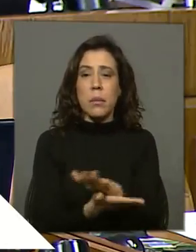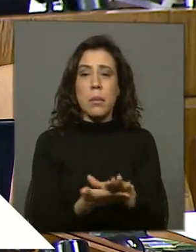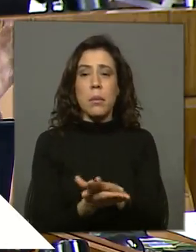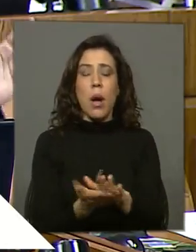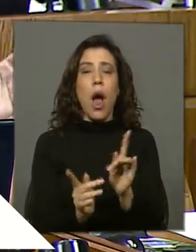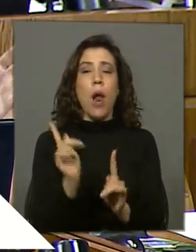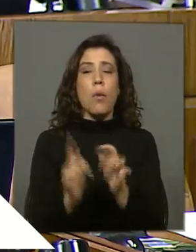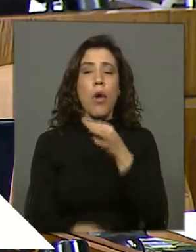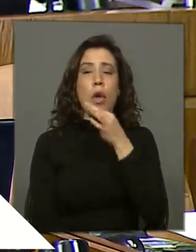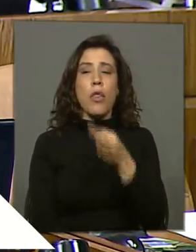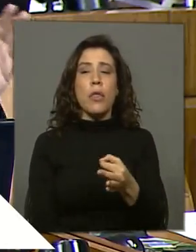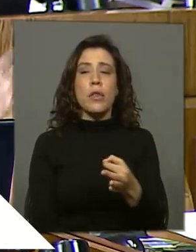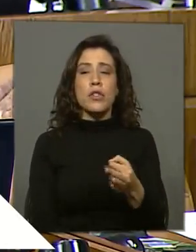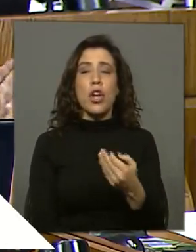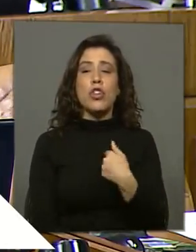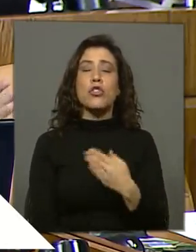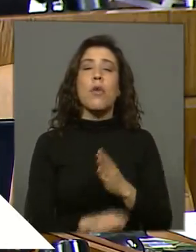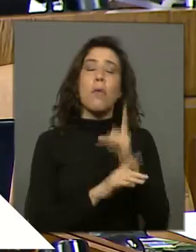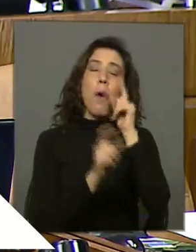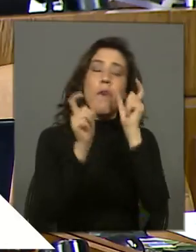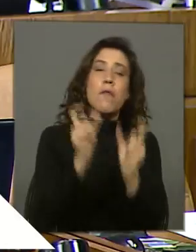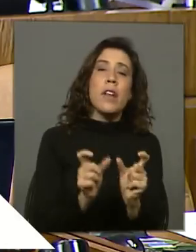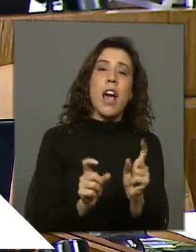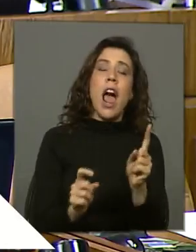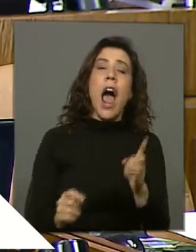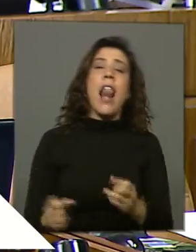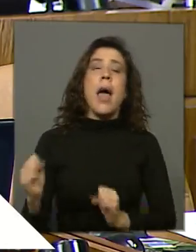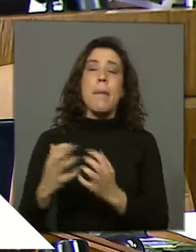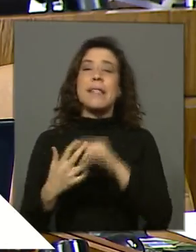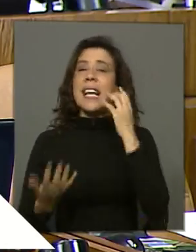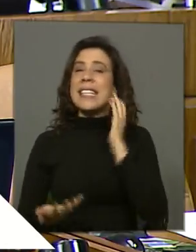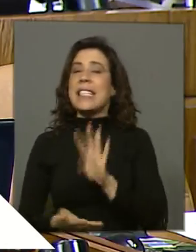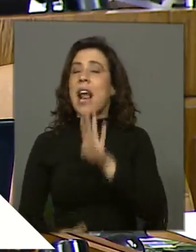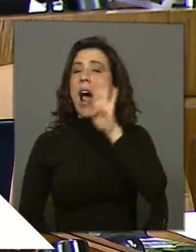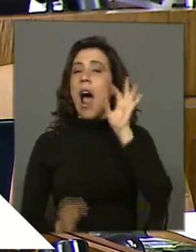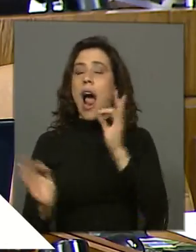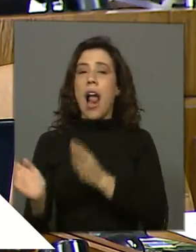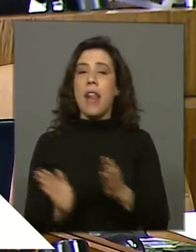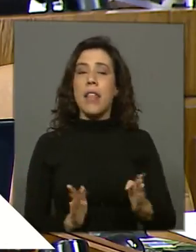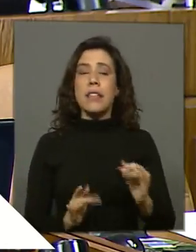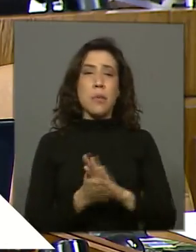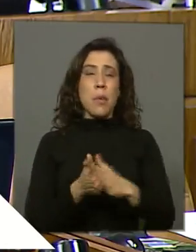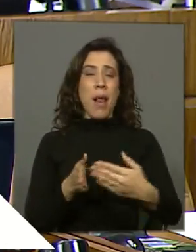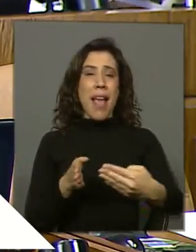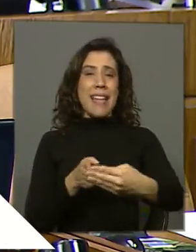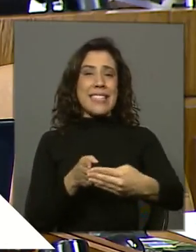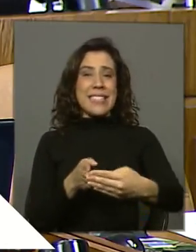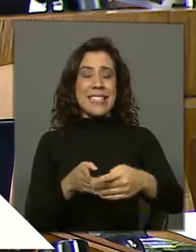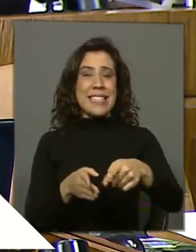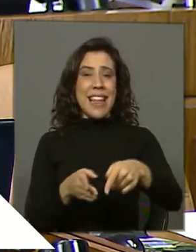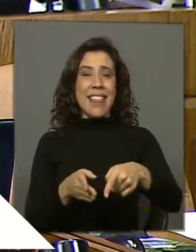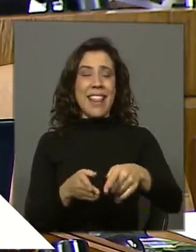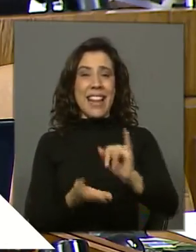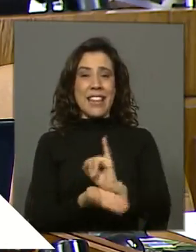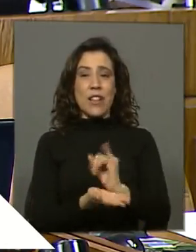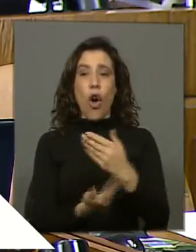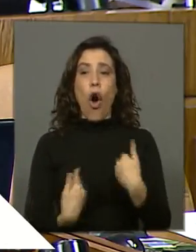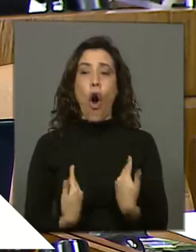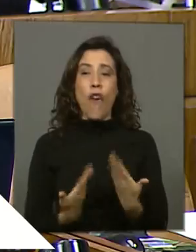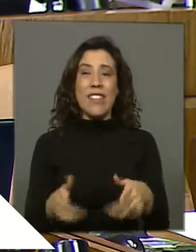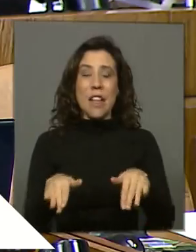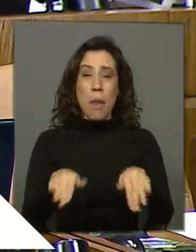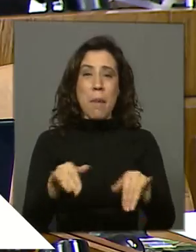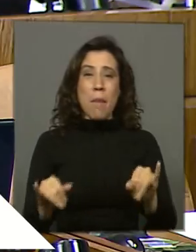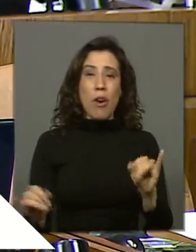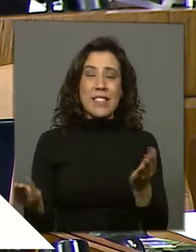algunos señalaban simplemente yo fiscalizo aquellos que están regulados pero bueno si en la esquina en este caso de esta institución se ofrecían iguales